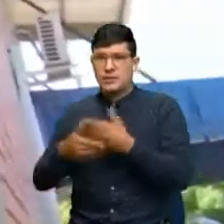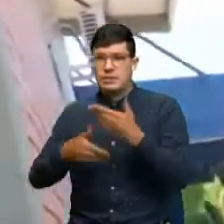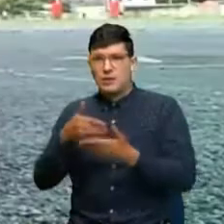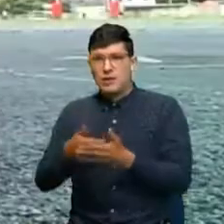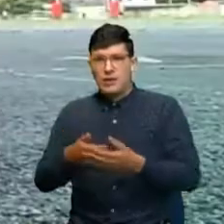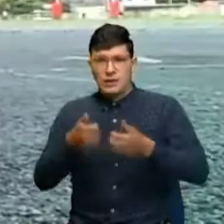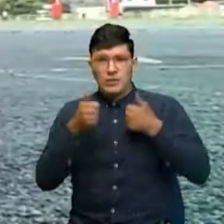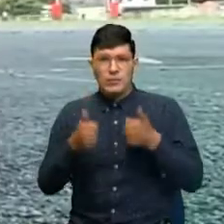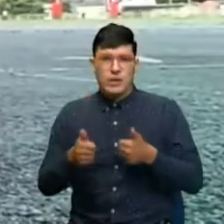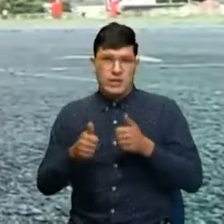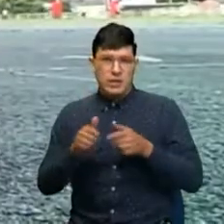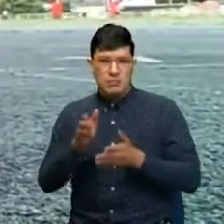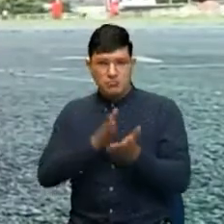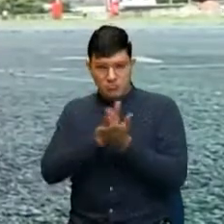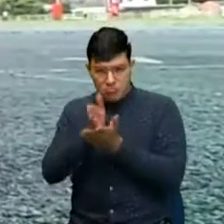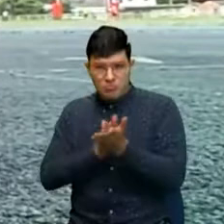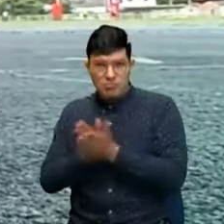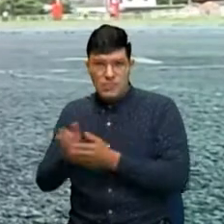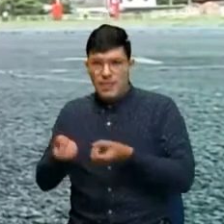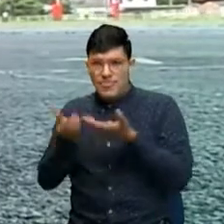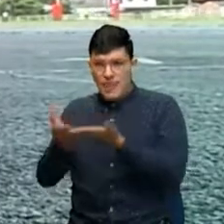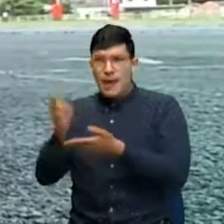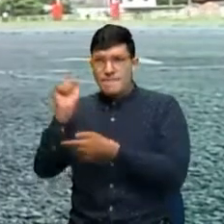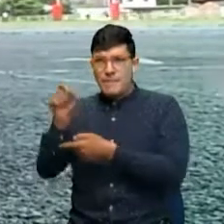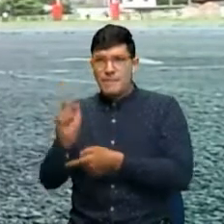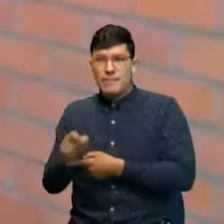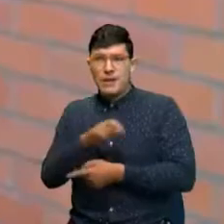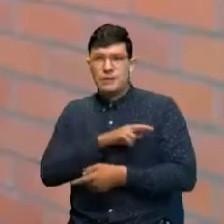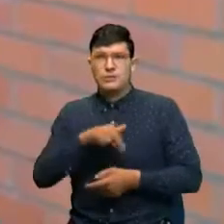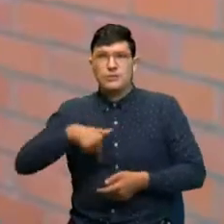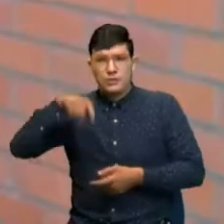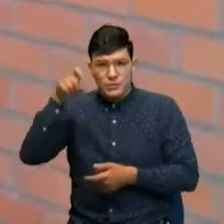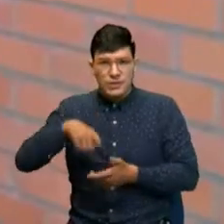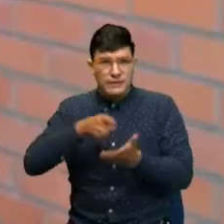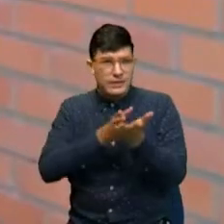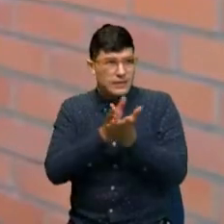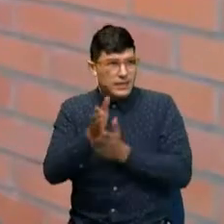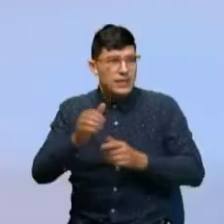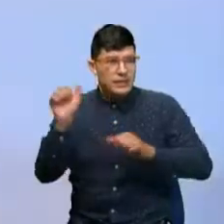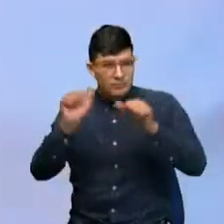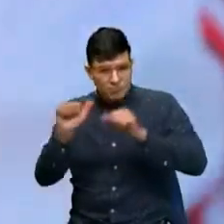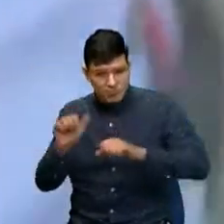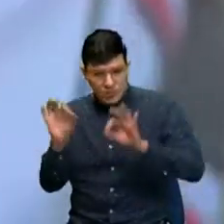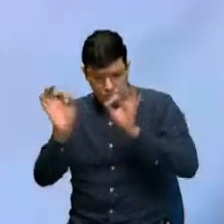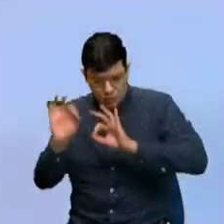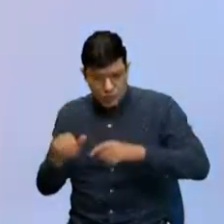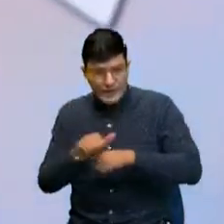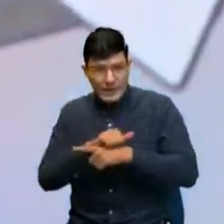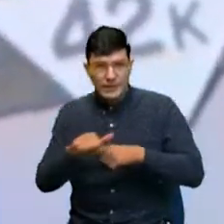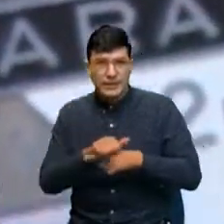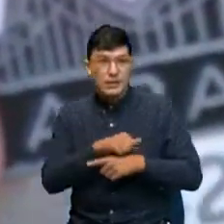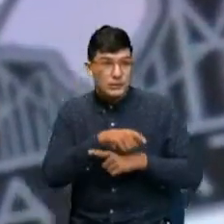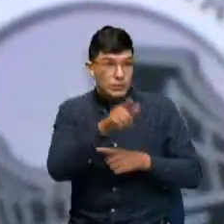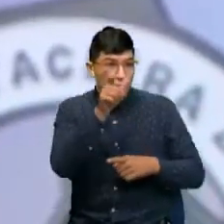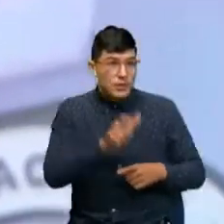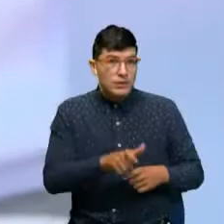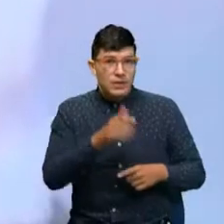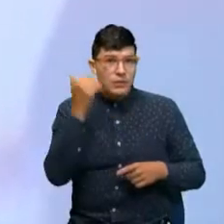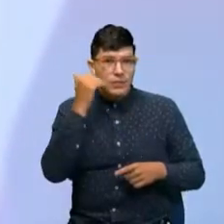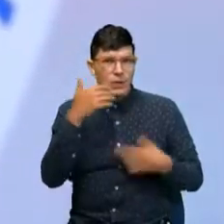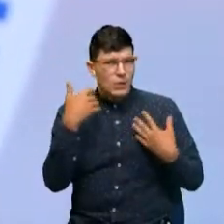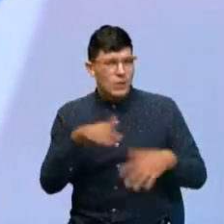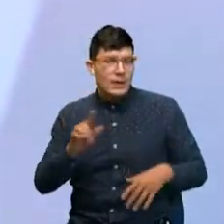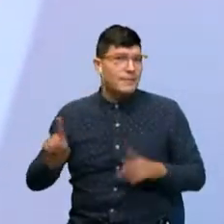que tiene puntaje, entonces hay que seguir trabajando y preparándonos duro para lograr lo que se viene. De esta manera, Yajaira Rubio se convirtió